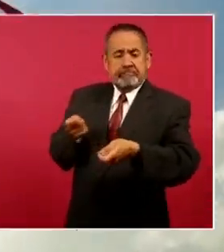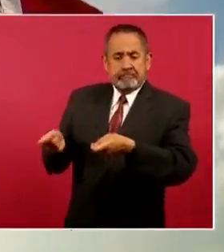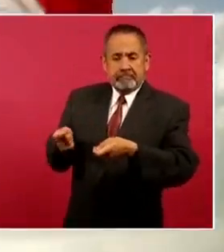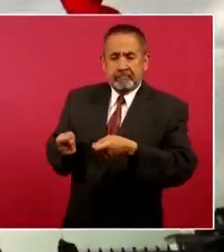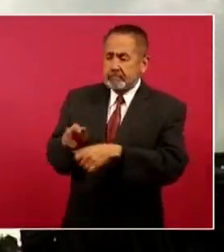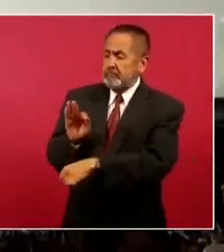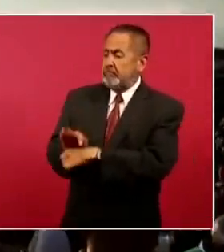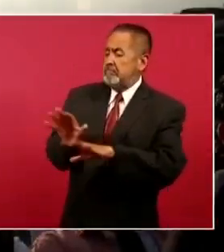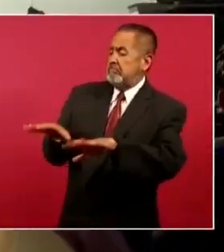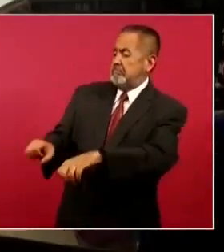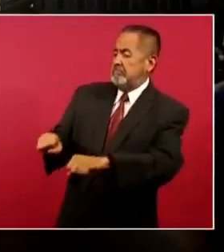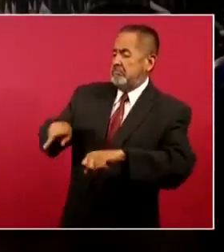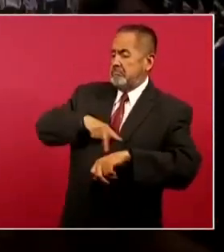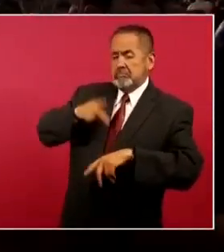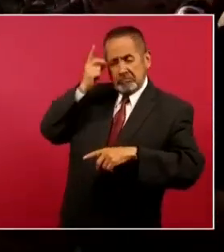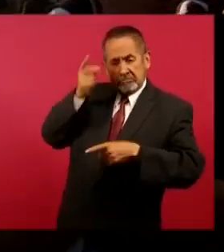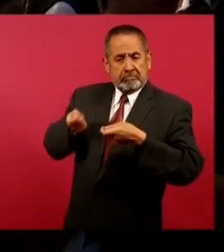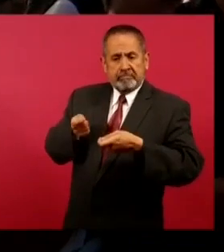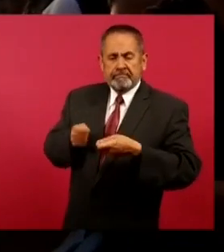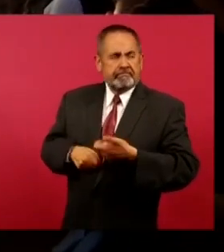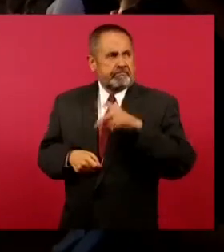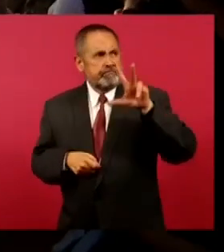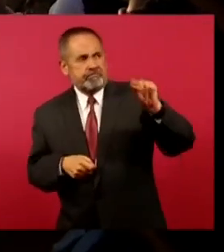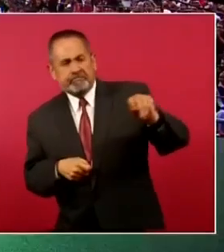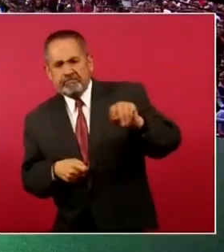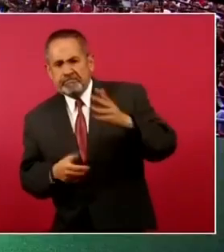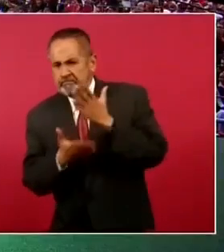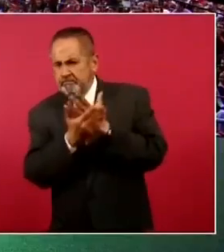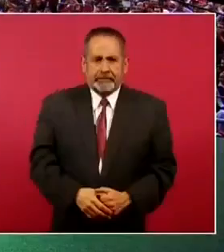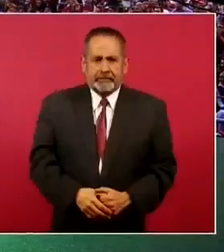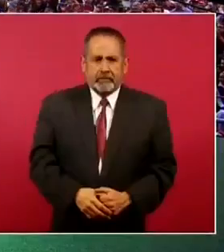un protectorado de Estados Unidos.